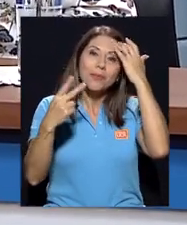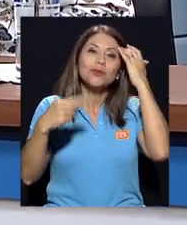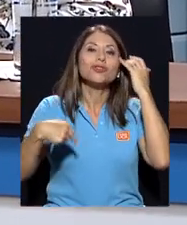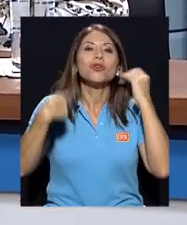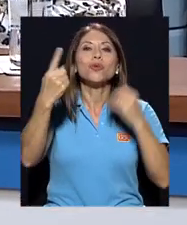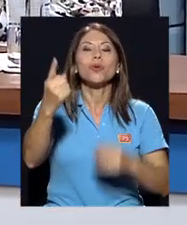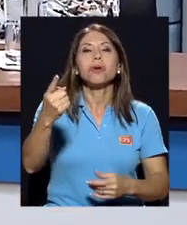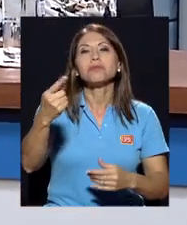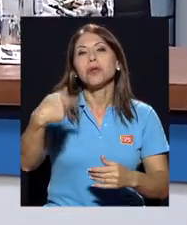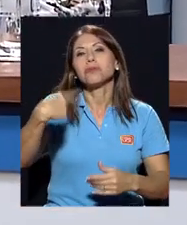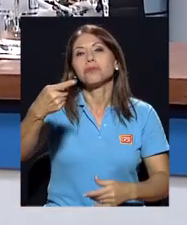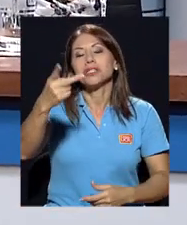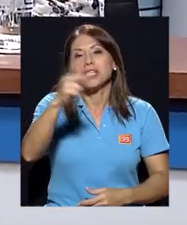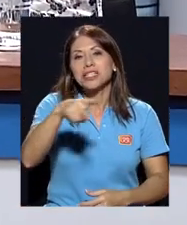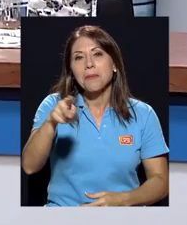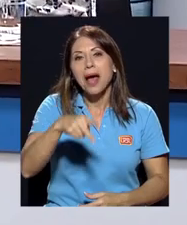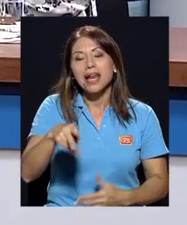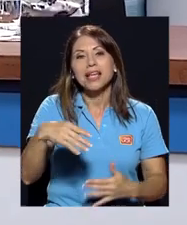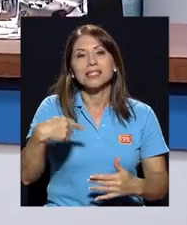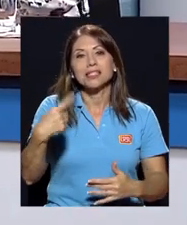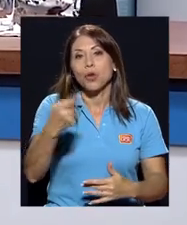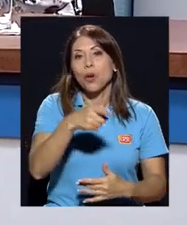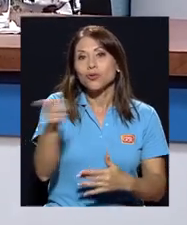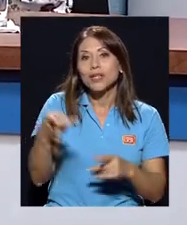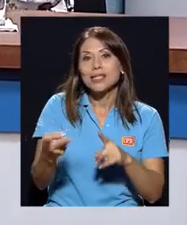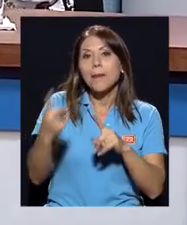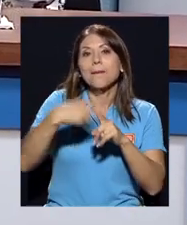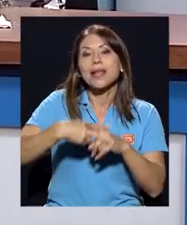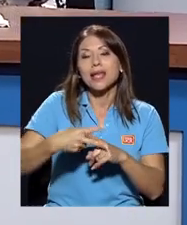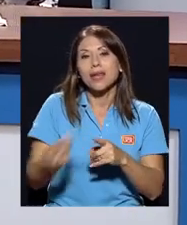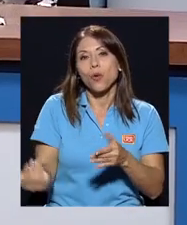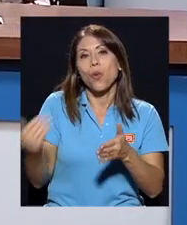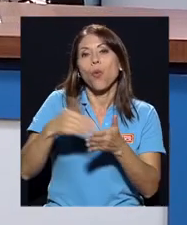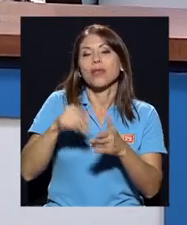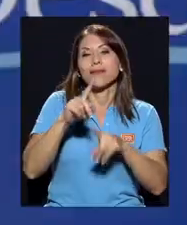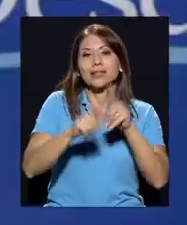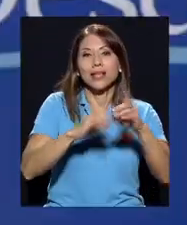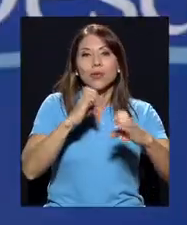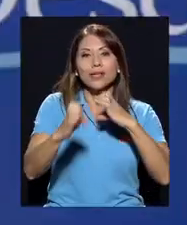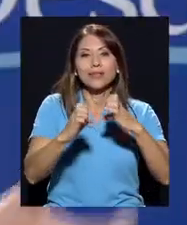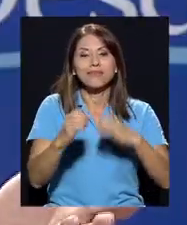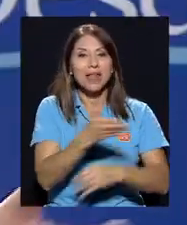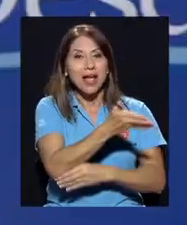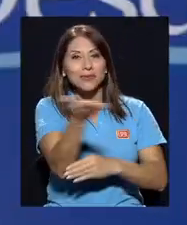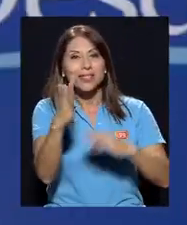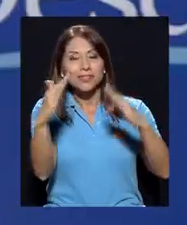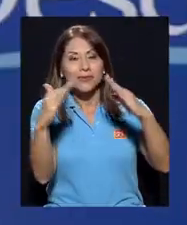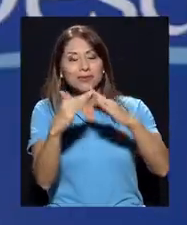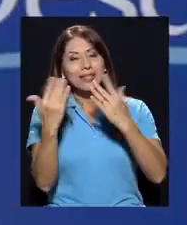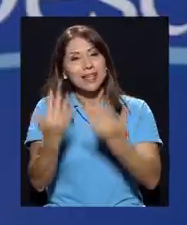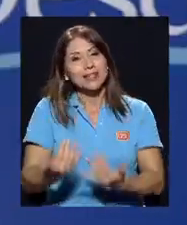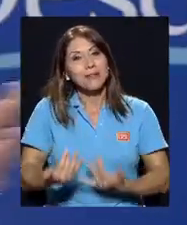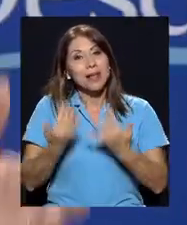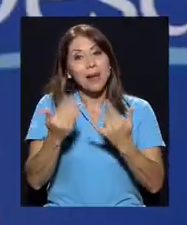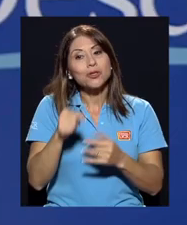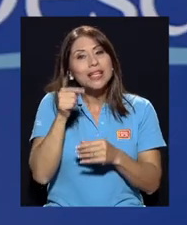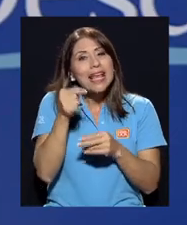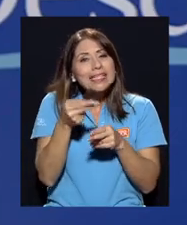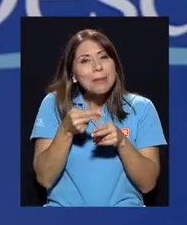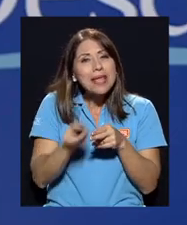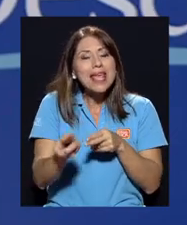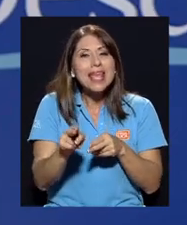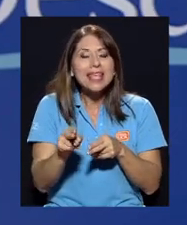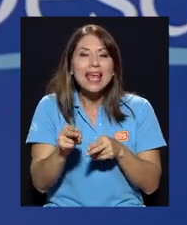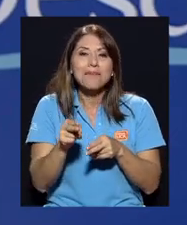unas semanas cuando ustedes apliquen la otra encuesta en su momento a ustedes en su casa esperamos que esta pequeña entrevista